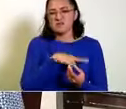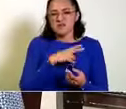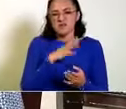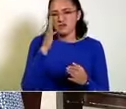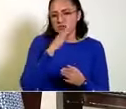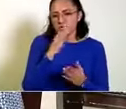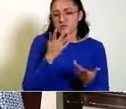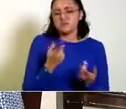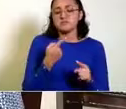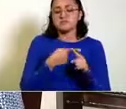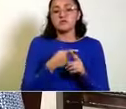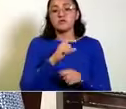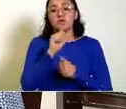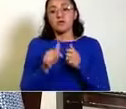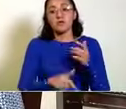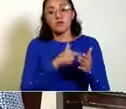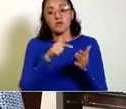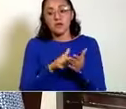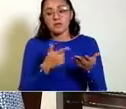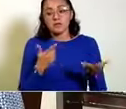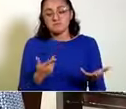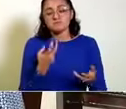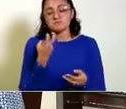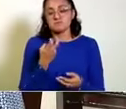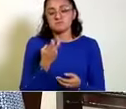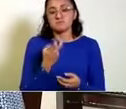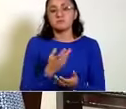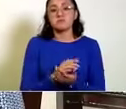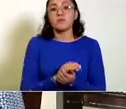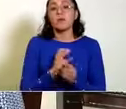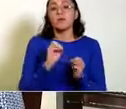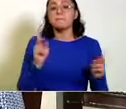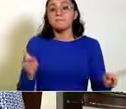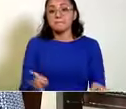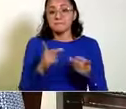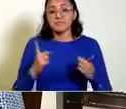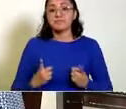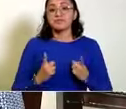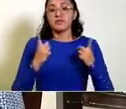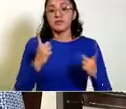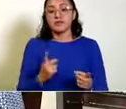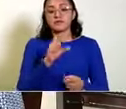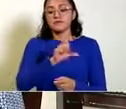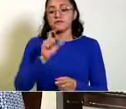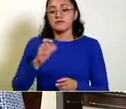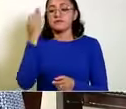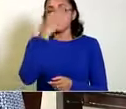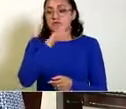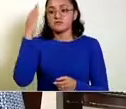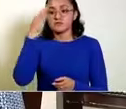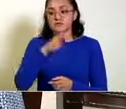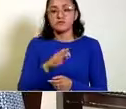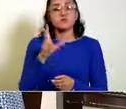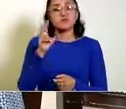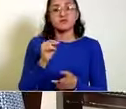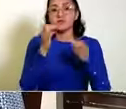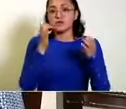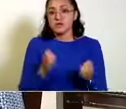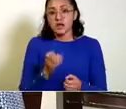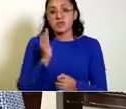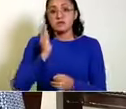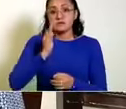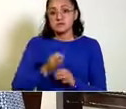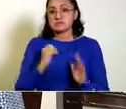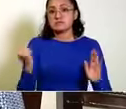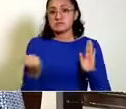sea en establecimientos o en cualquier otro lugar, o a las que vendan y entreguen sustancias falsas que no estén autorizadas